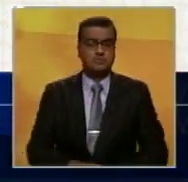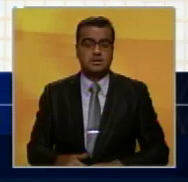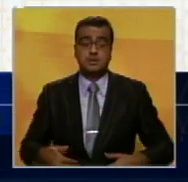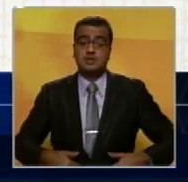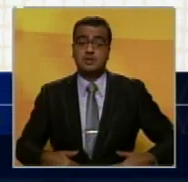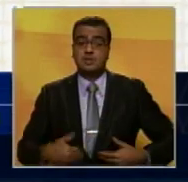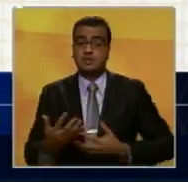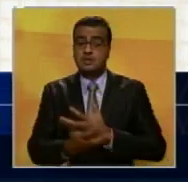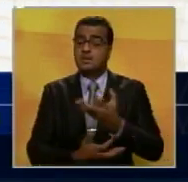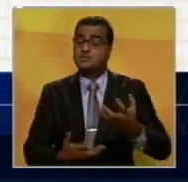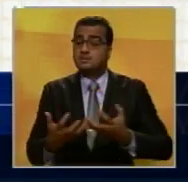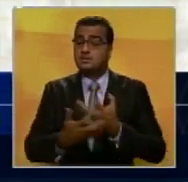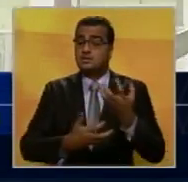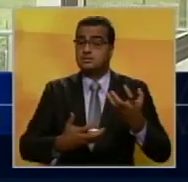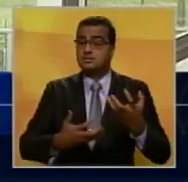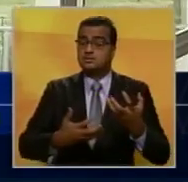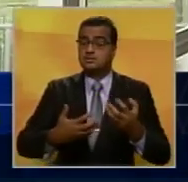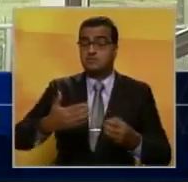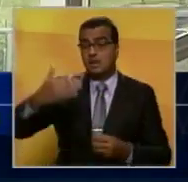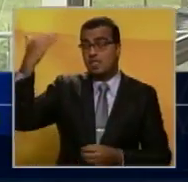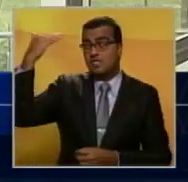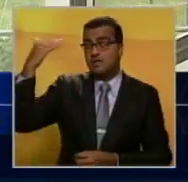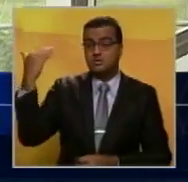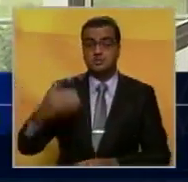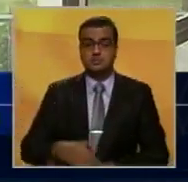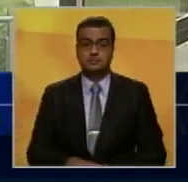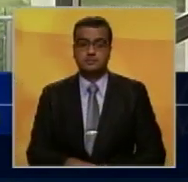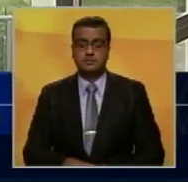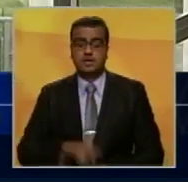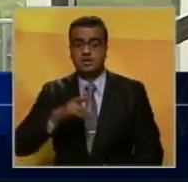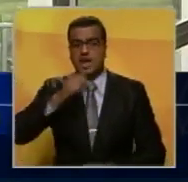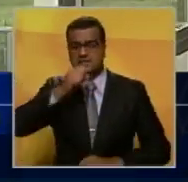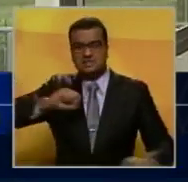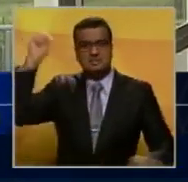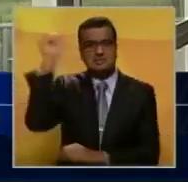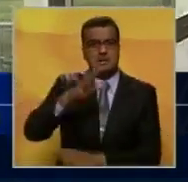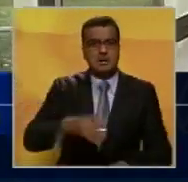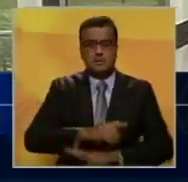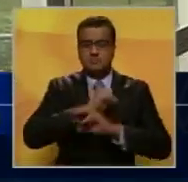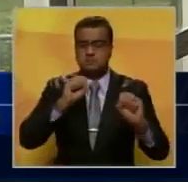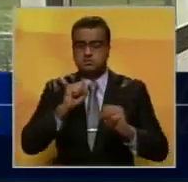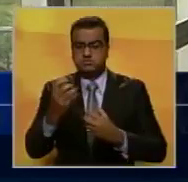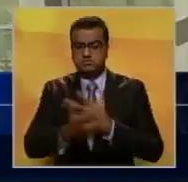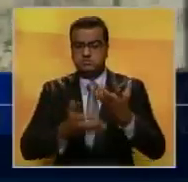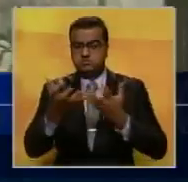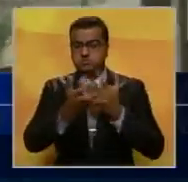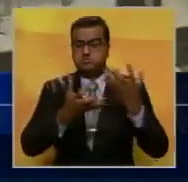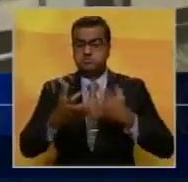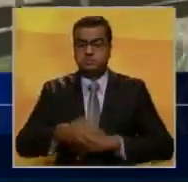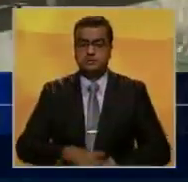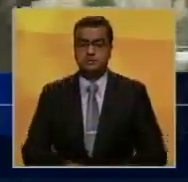intentaron incendiar el techo. En el techo de la escuela hay 2 bombas molotov que estallaron, gracias a Dios no tomaron